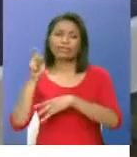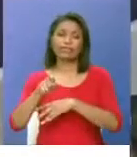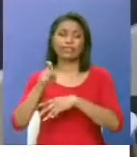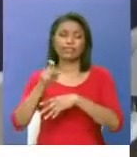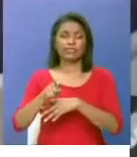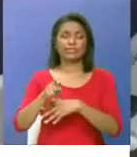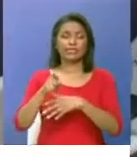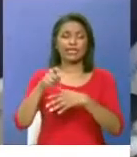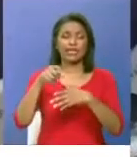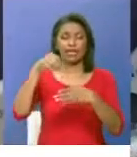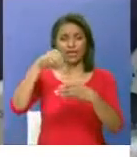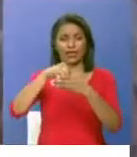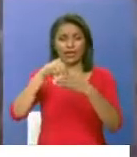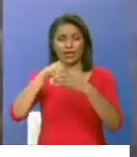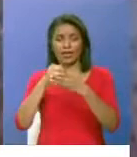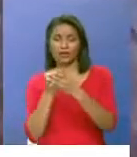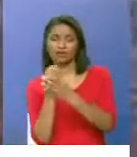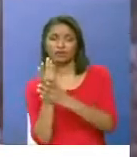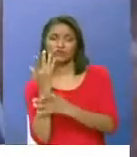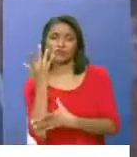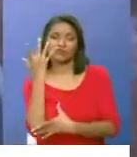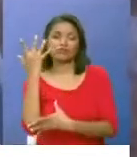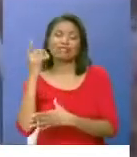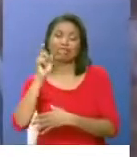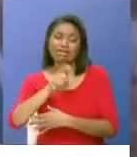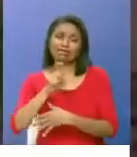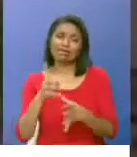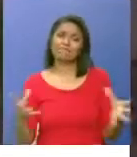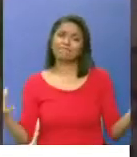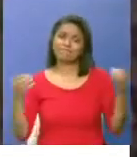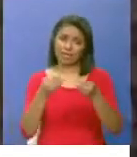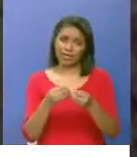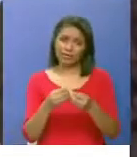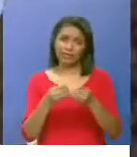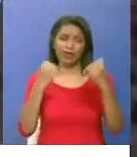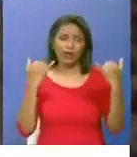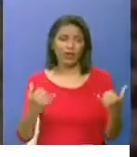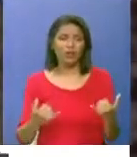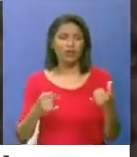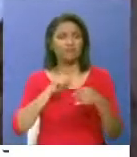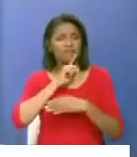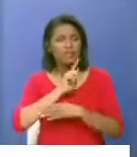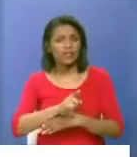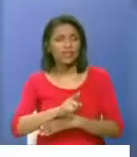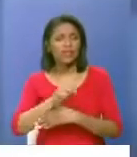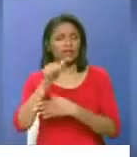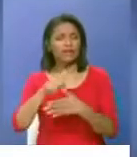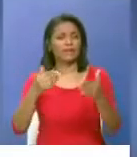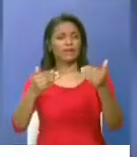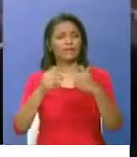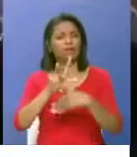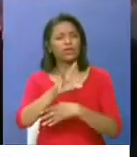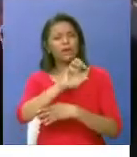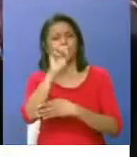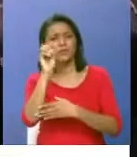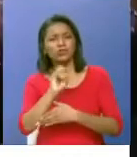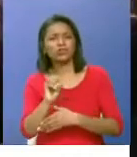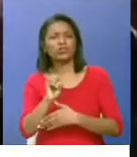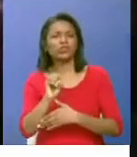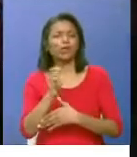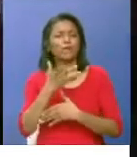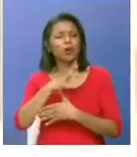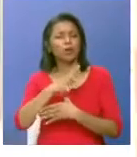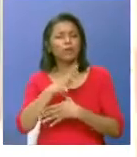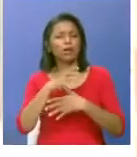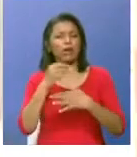prontitud. De acuerdo a los indicadores de este ministerio, el país, si bien ha recuperado en un 3% su cobertura boscosa,